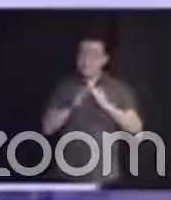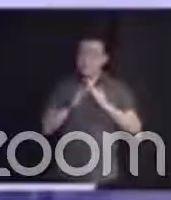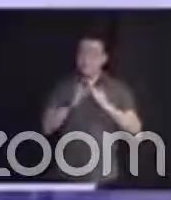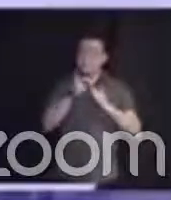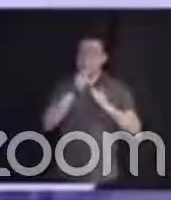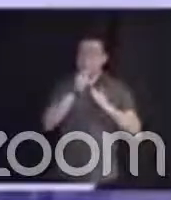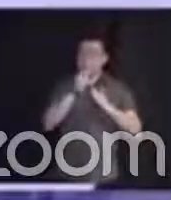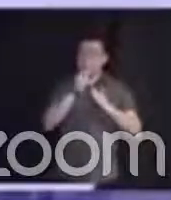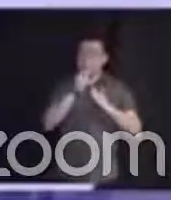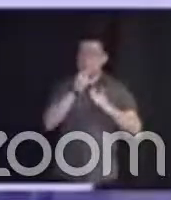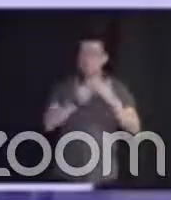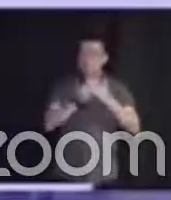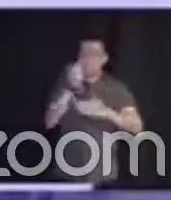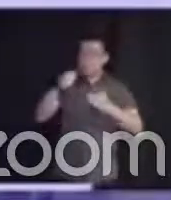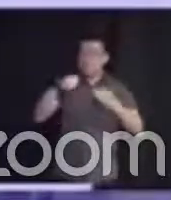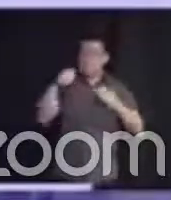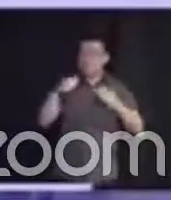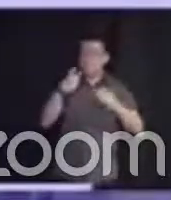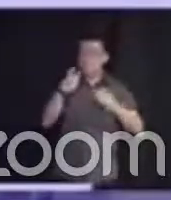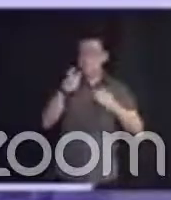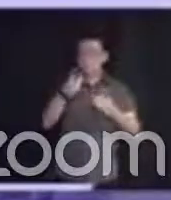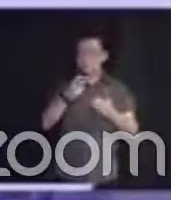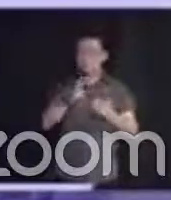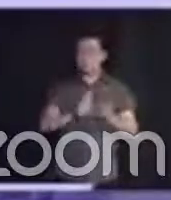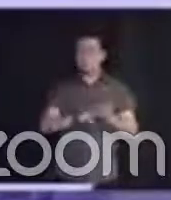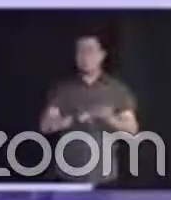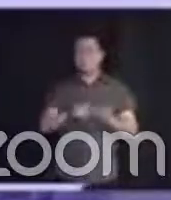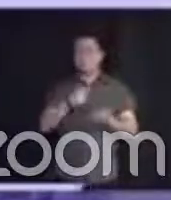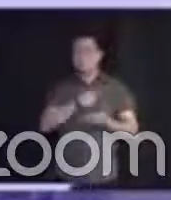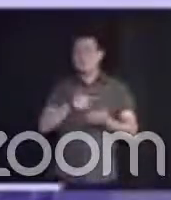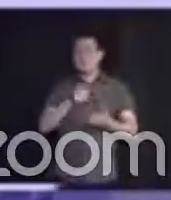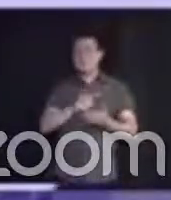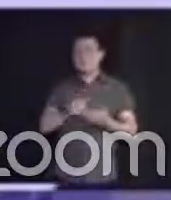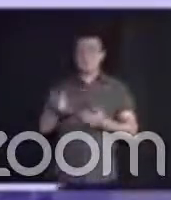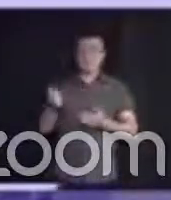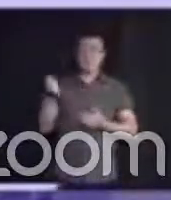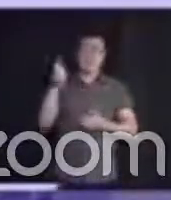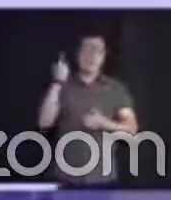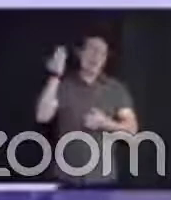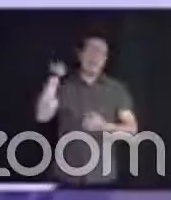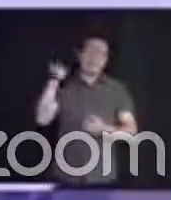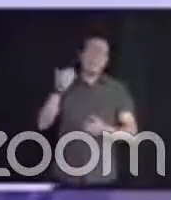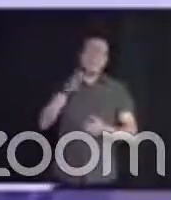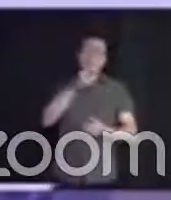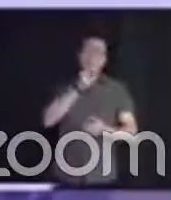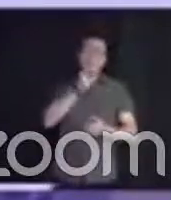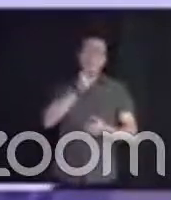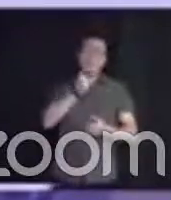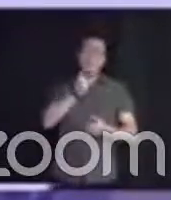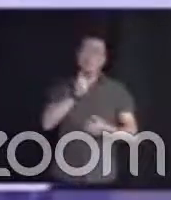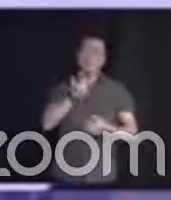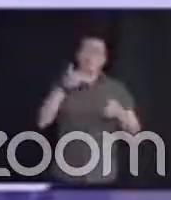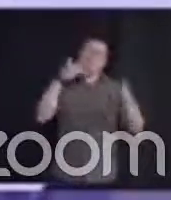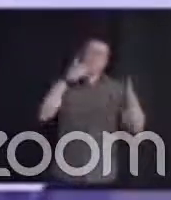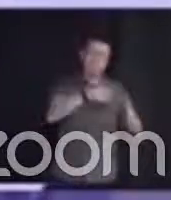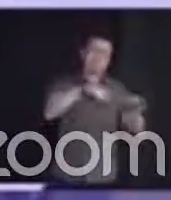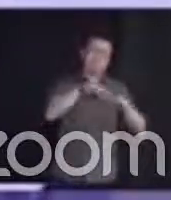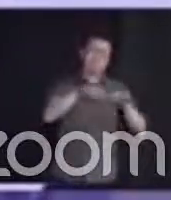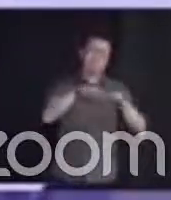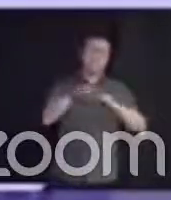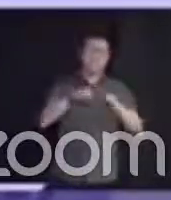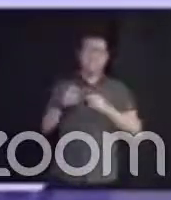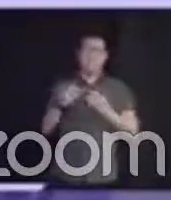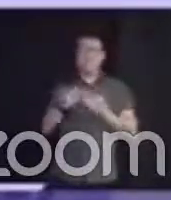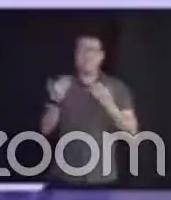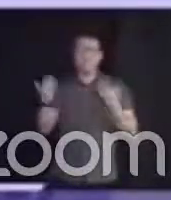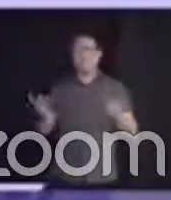muy valioso, porque muchos de nosotros no lo podemos hacer cuando nos dedicamos a otra cosa. De aquí, pues,